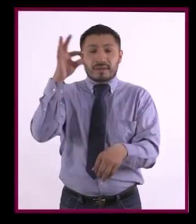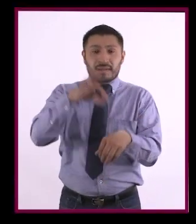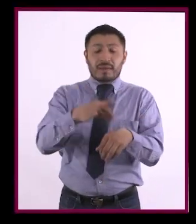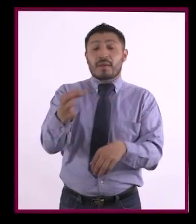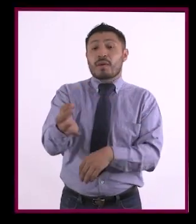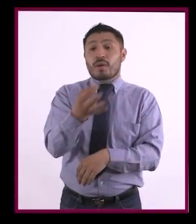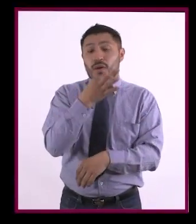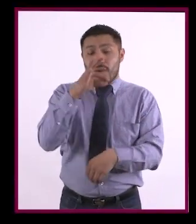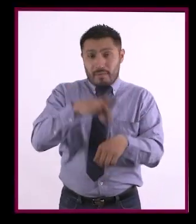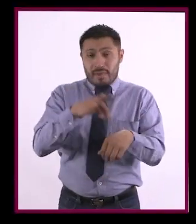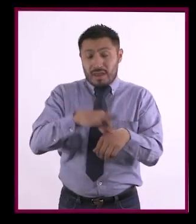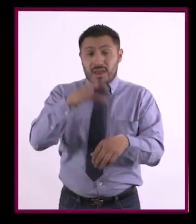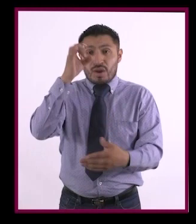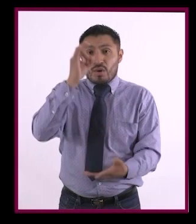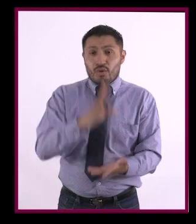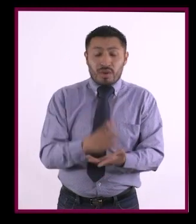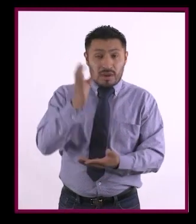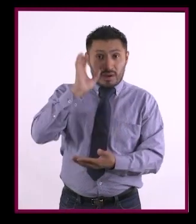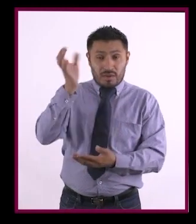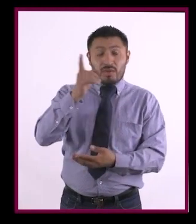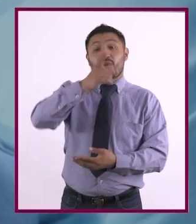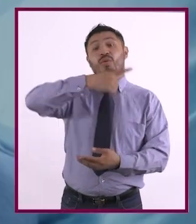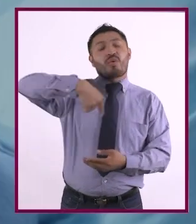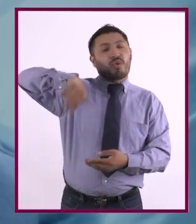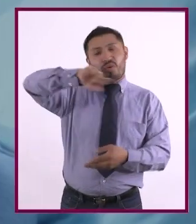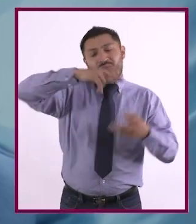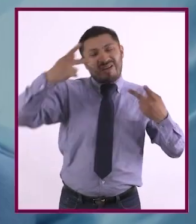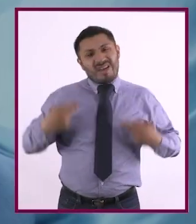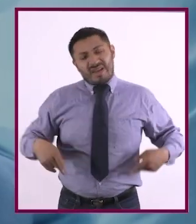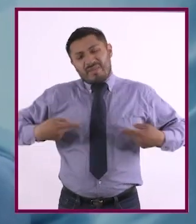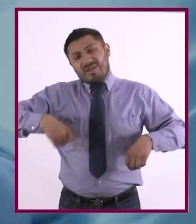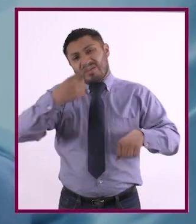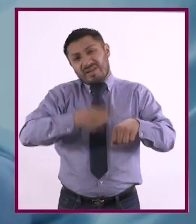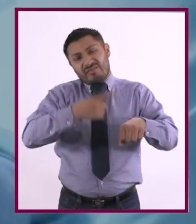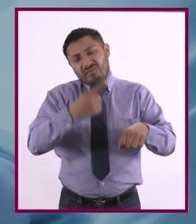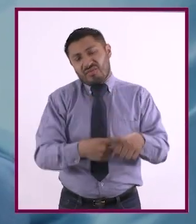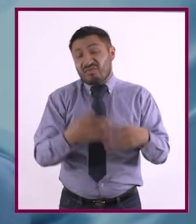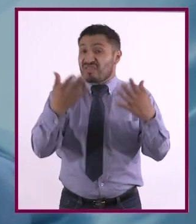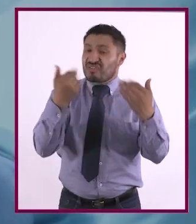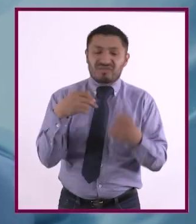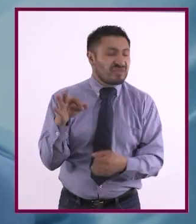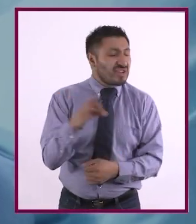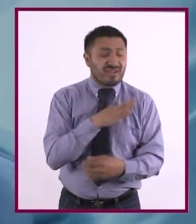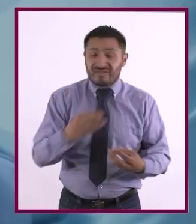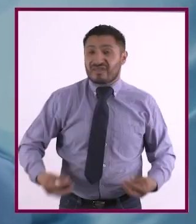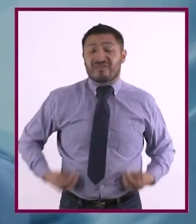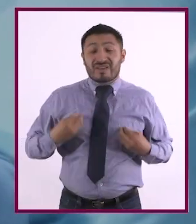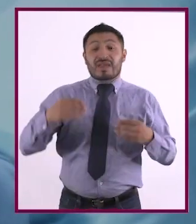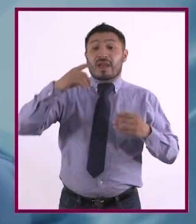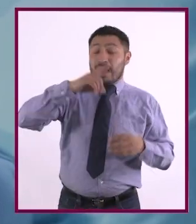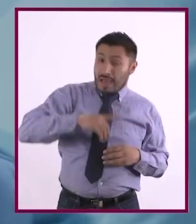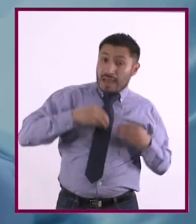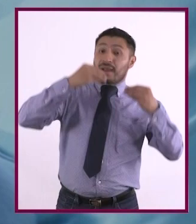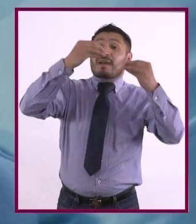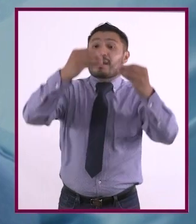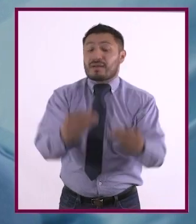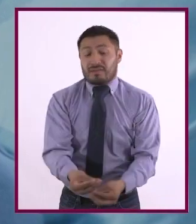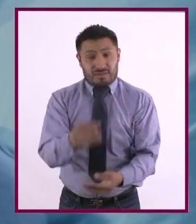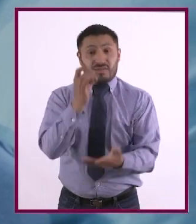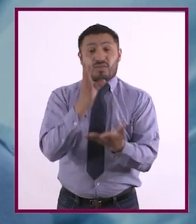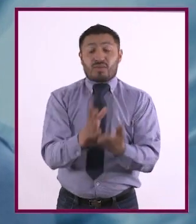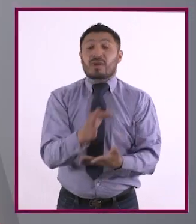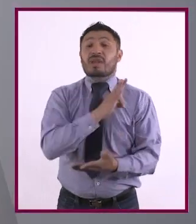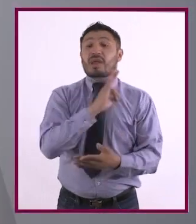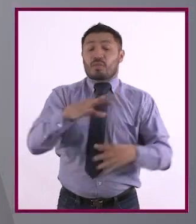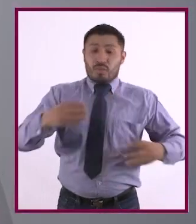otras alternativas para recuperar la salud del paciente se han agotado, pero solo es posible gracias a la voluntad de las personas que